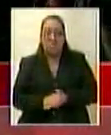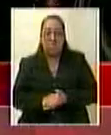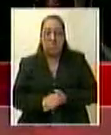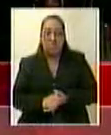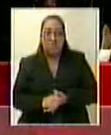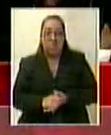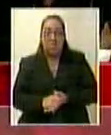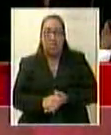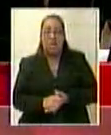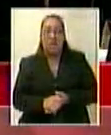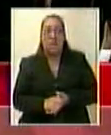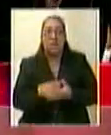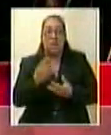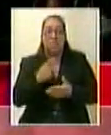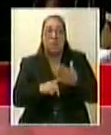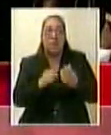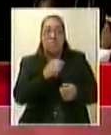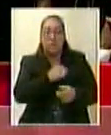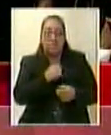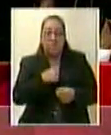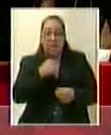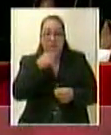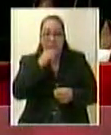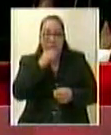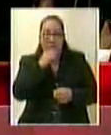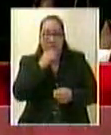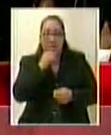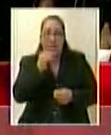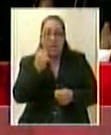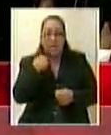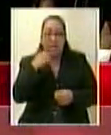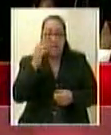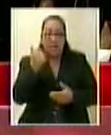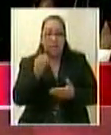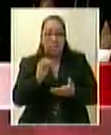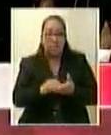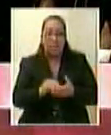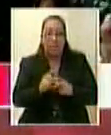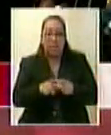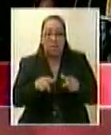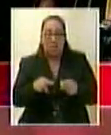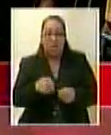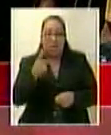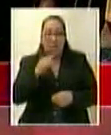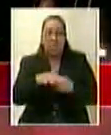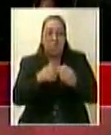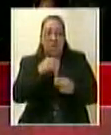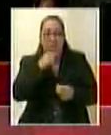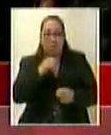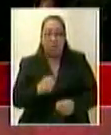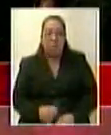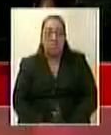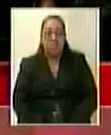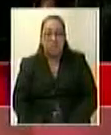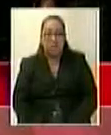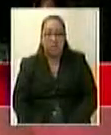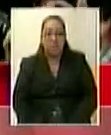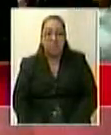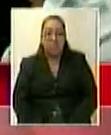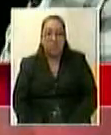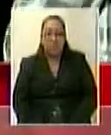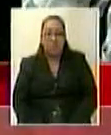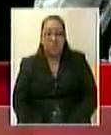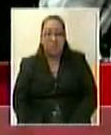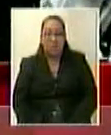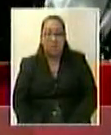queremos que la minestra de la mujer que crea más espacios para las mujeres Así que